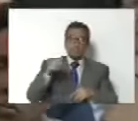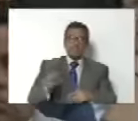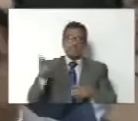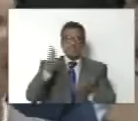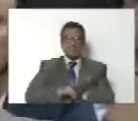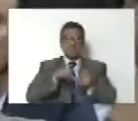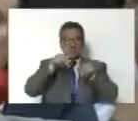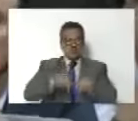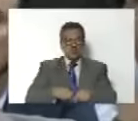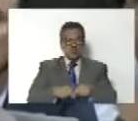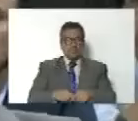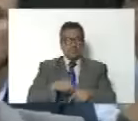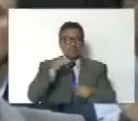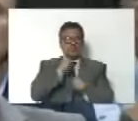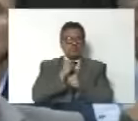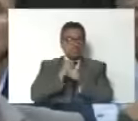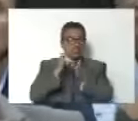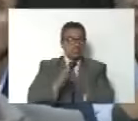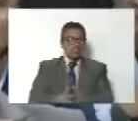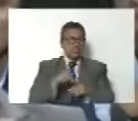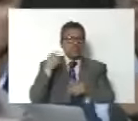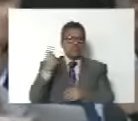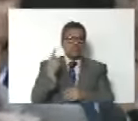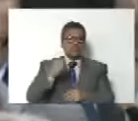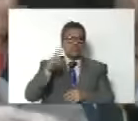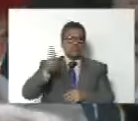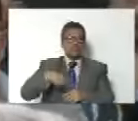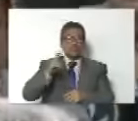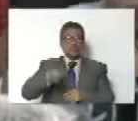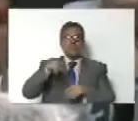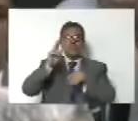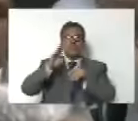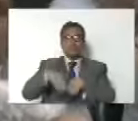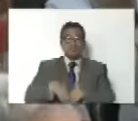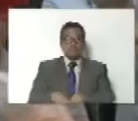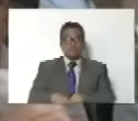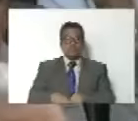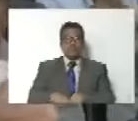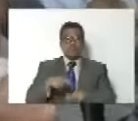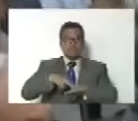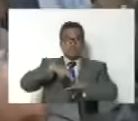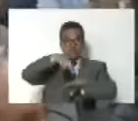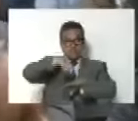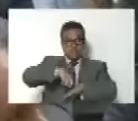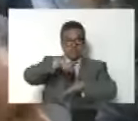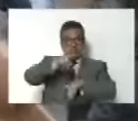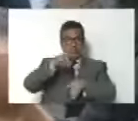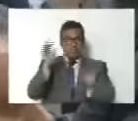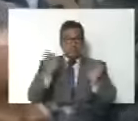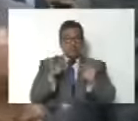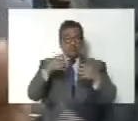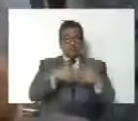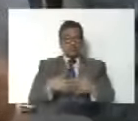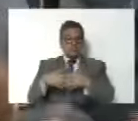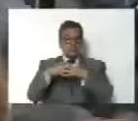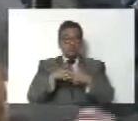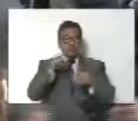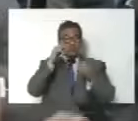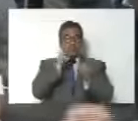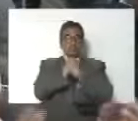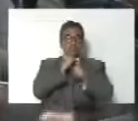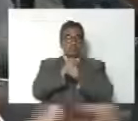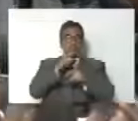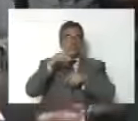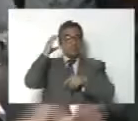país, porque aquí hay una clase obrera que no se prestará jamás para arrodillarse ante ningún imperio. Aquí hay una clase obrera